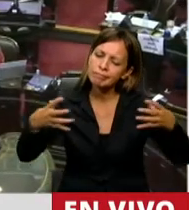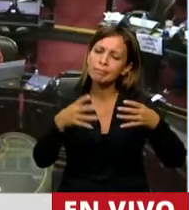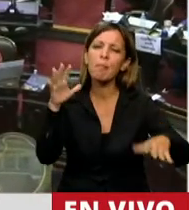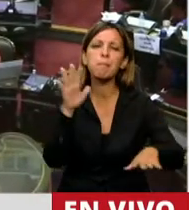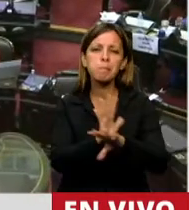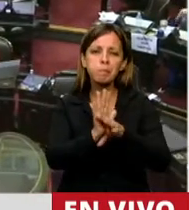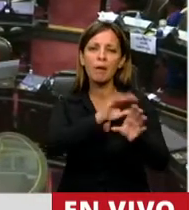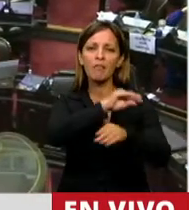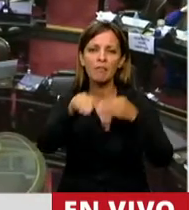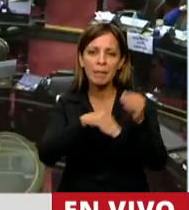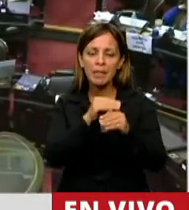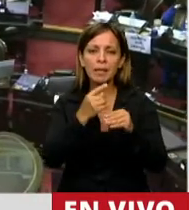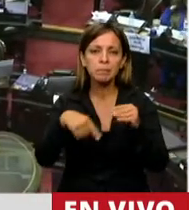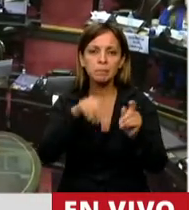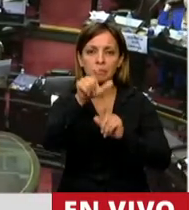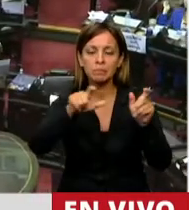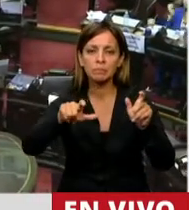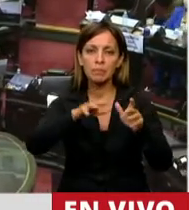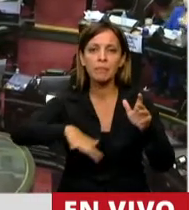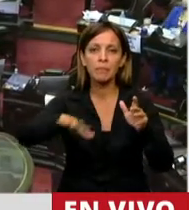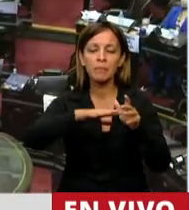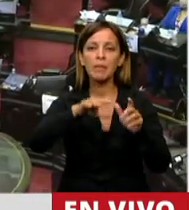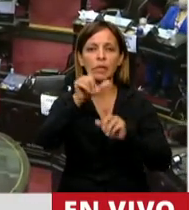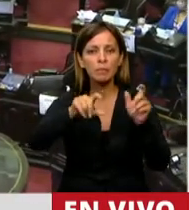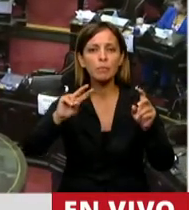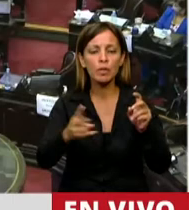son los familiares de las víctimas de la tragedia de Once.